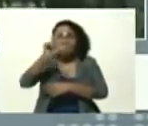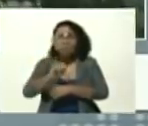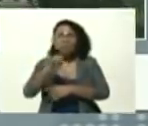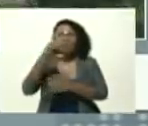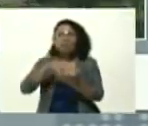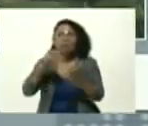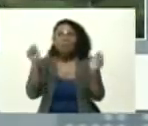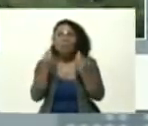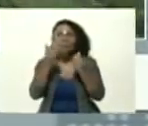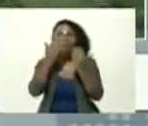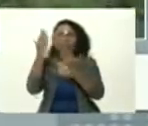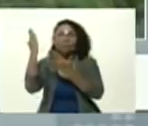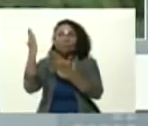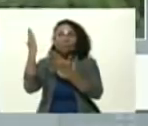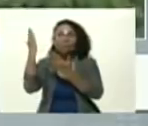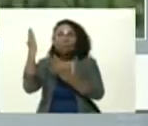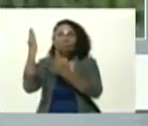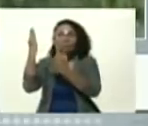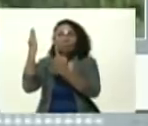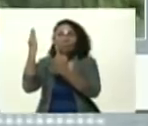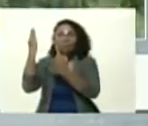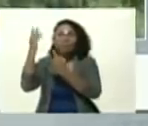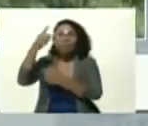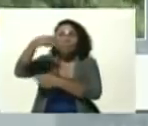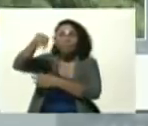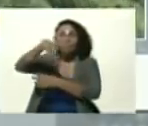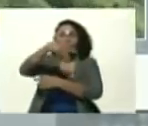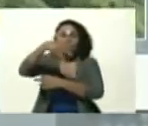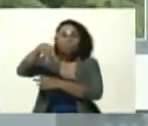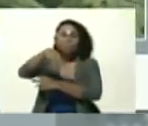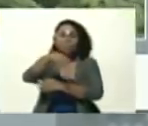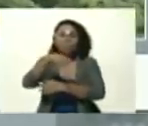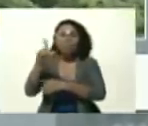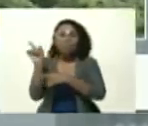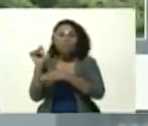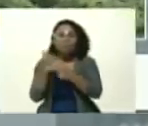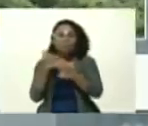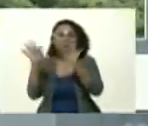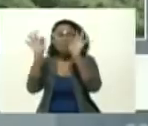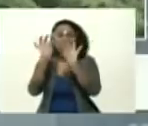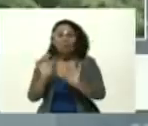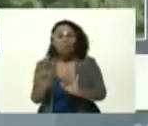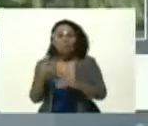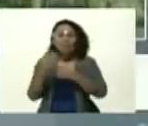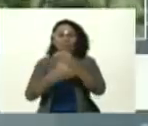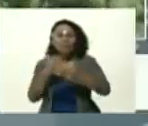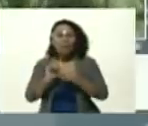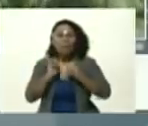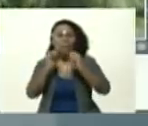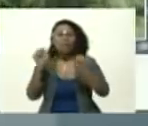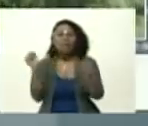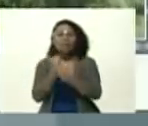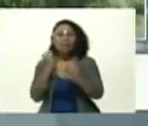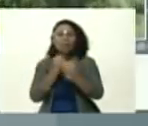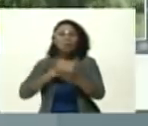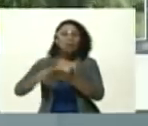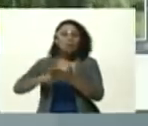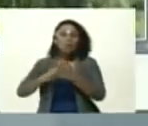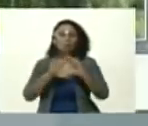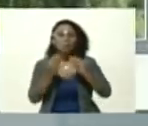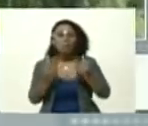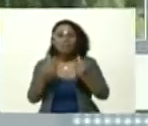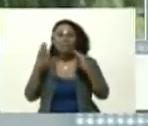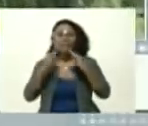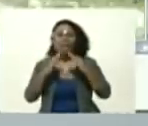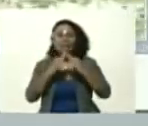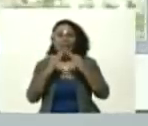Mérida. Gracias, mi mayor general. Y de igual forma, se comenzó el trabajo de recuperación de